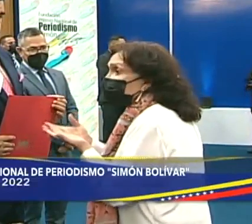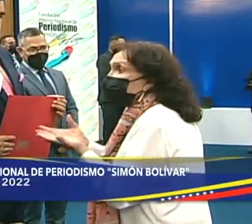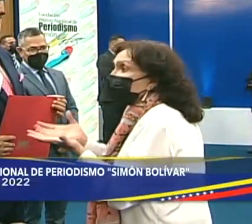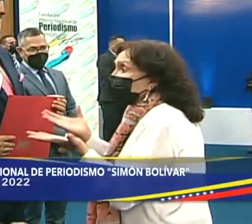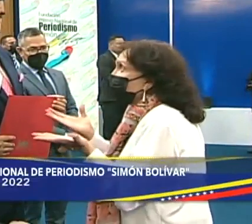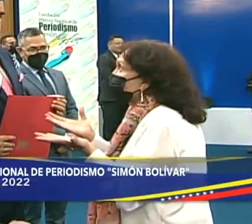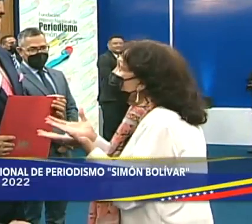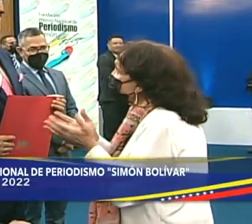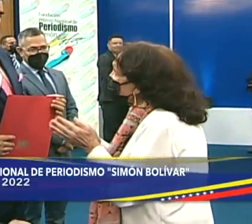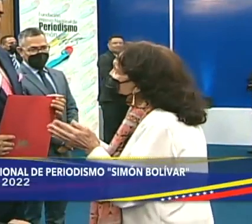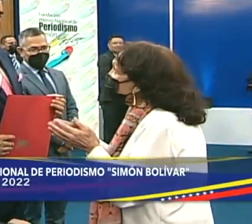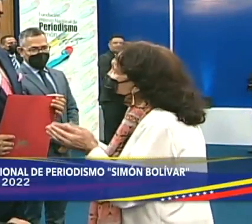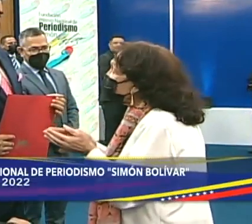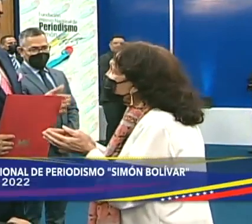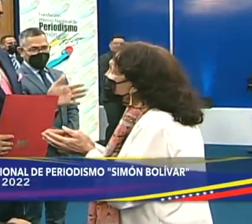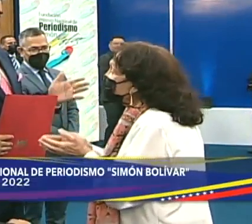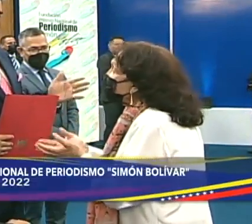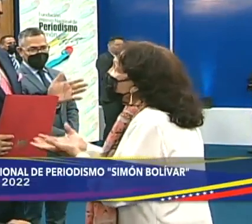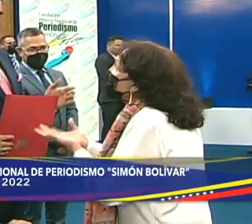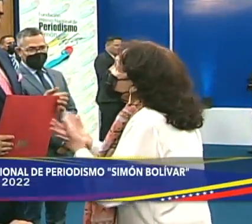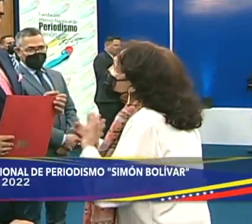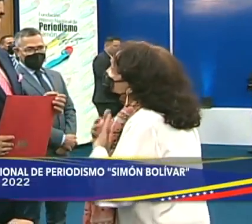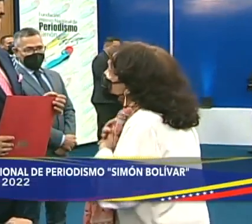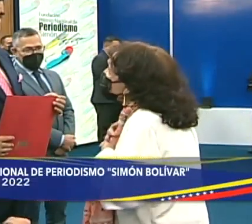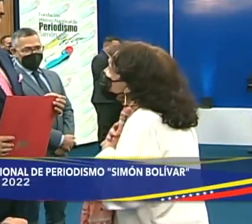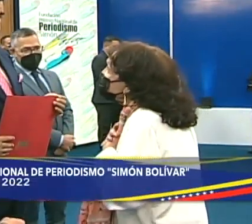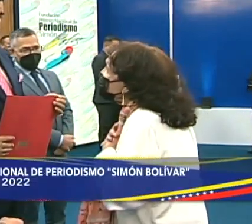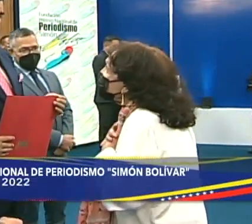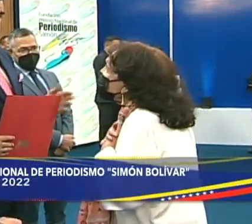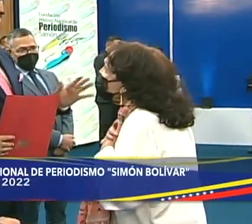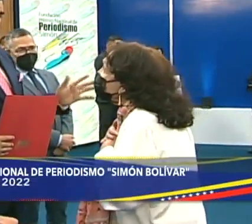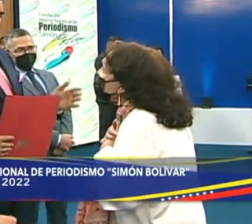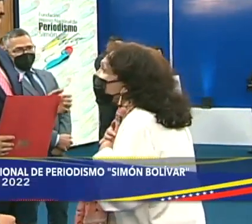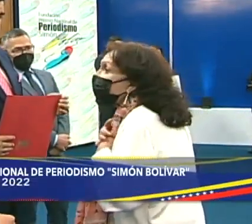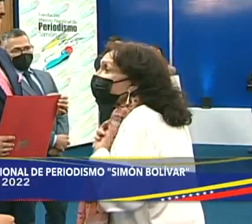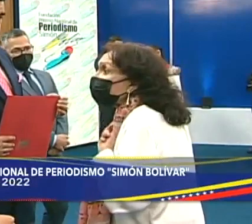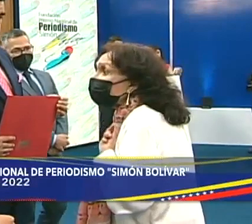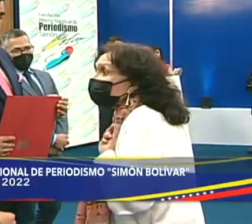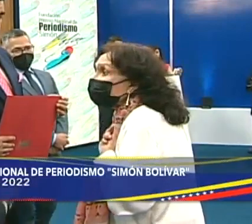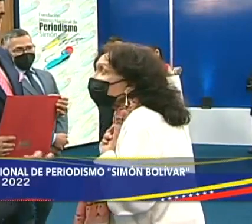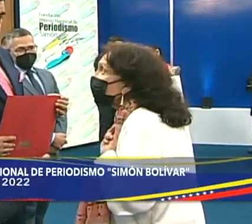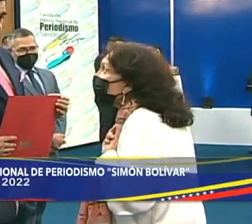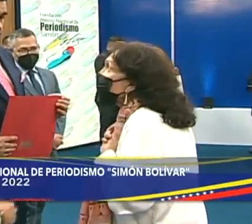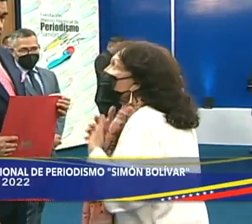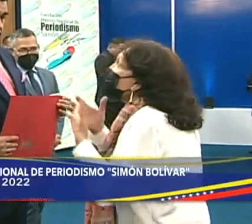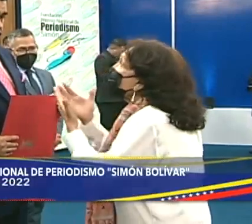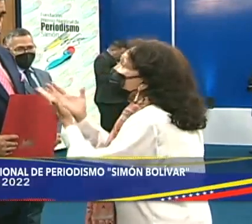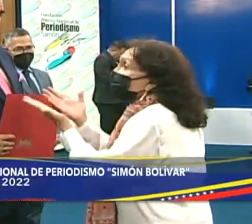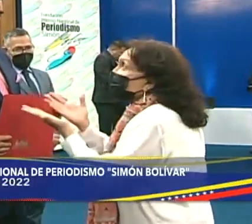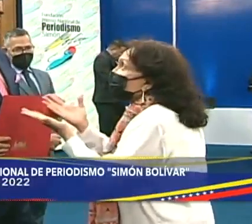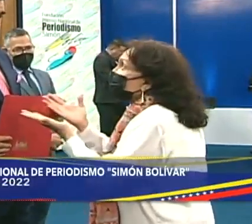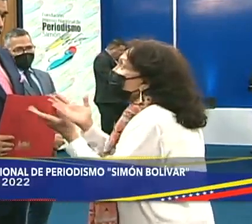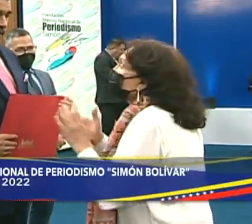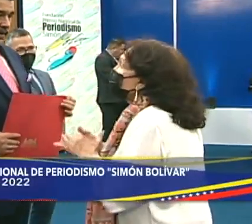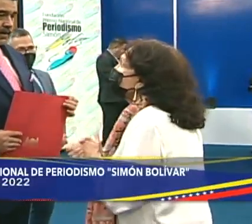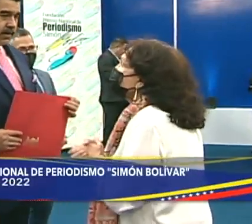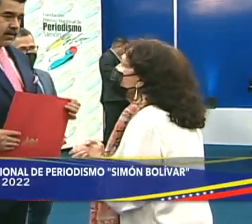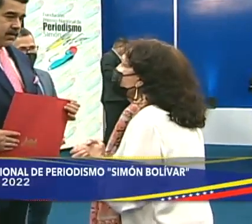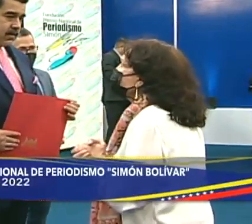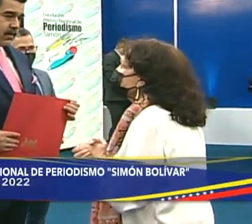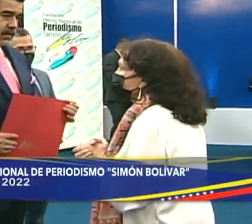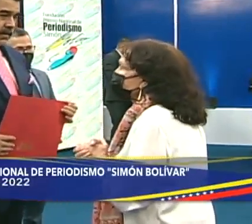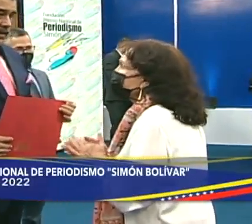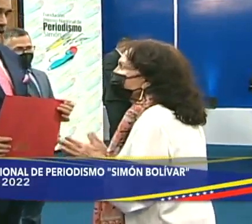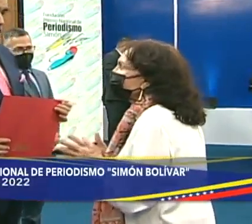de la novela, a través también de la poesía, del teatro, y está compartiendo con el presidente Nicolás Maduro, con